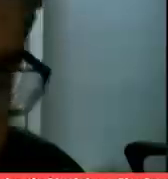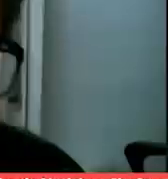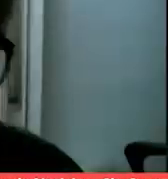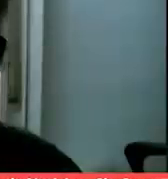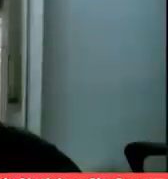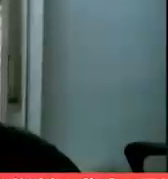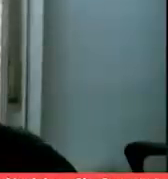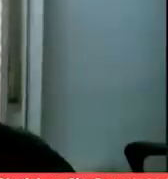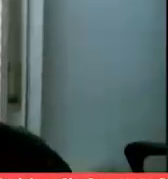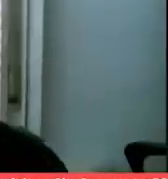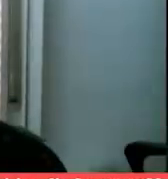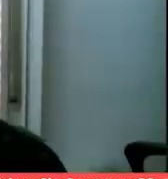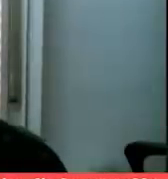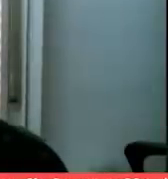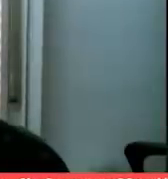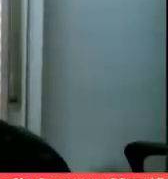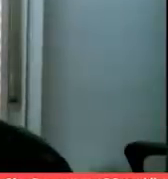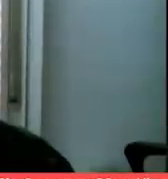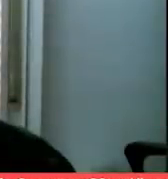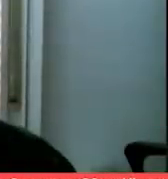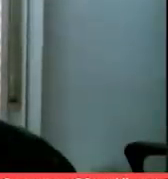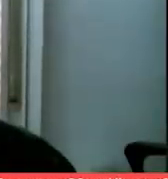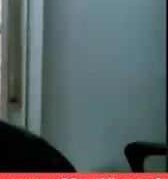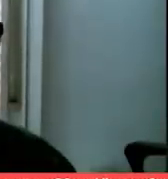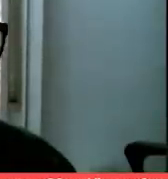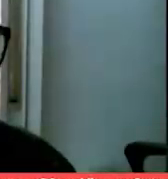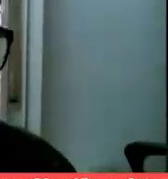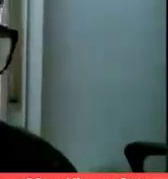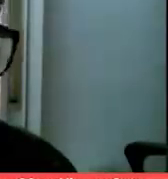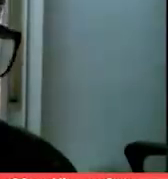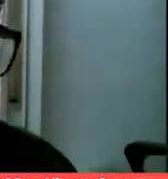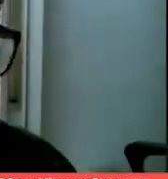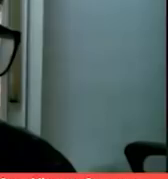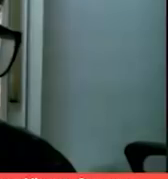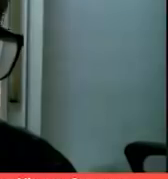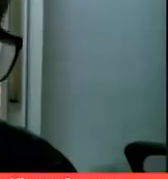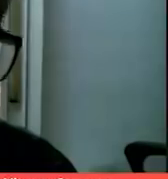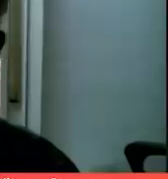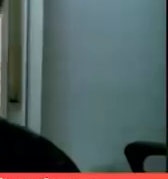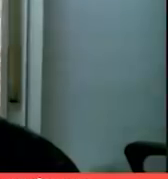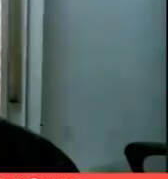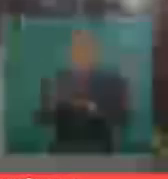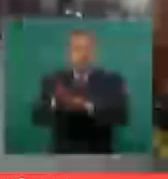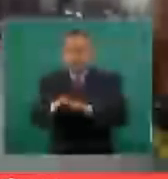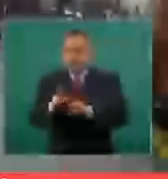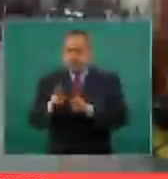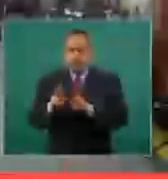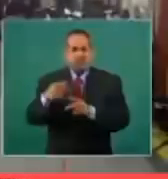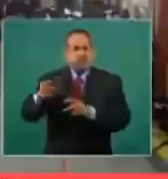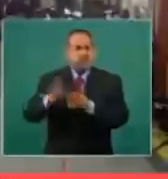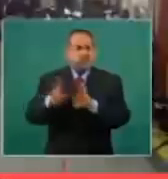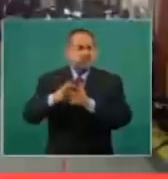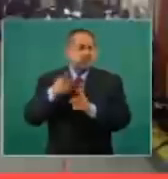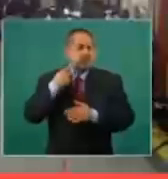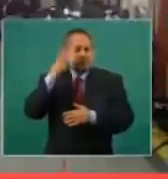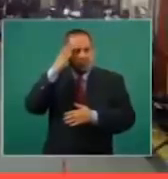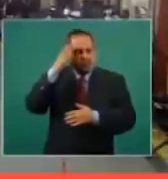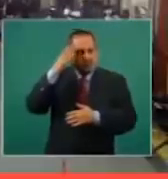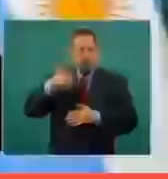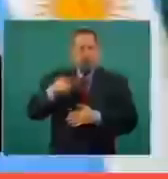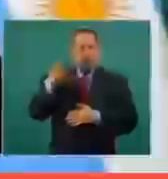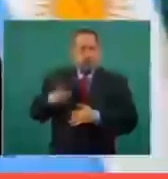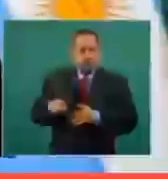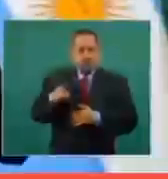los diferentes momentos en los que están el gobierno de Alberto y el gobierno de Andrés Manuel. Creo que evidentemente, como